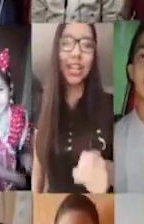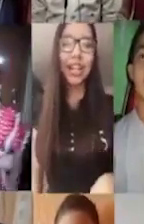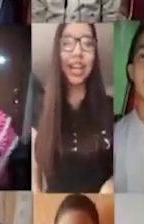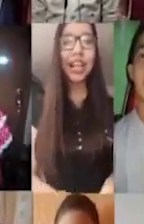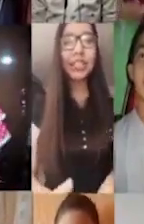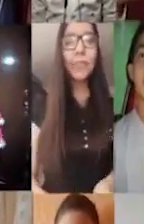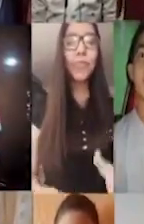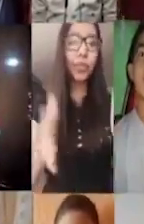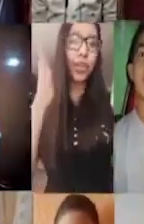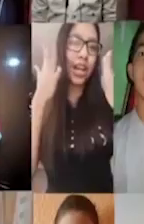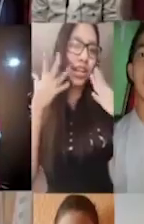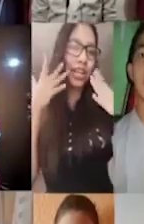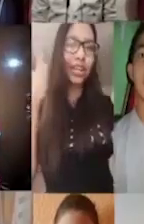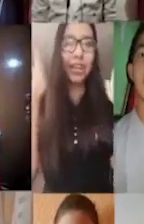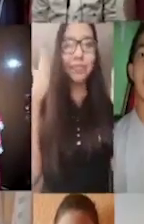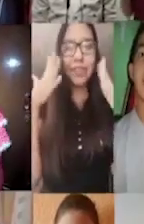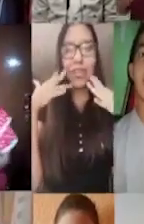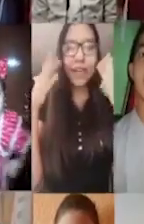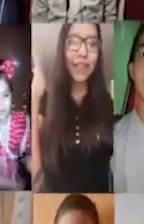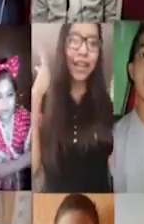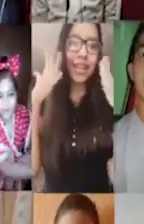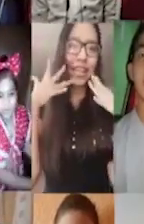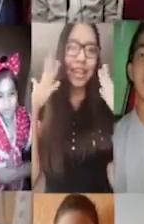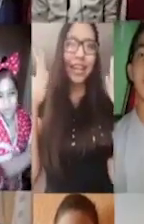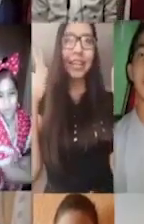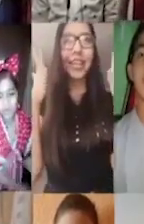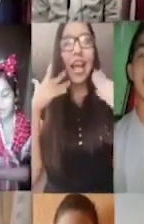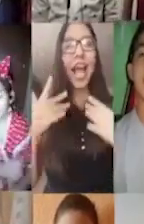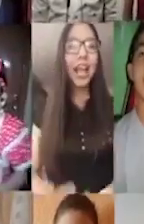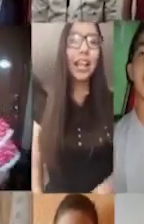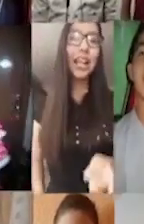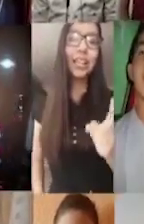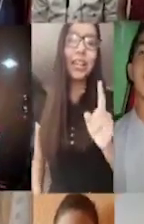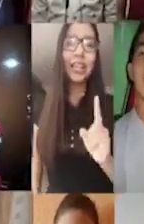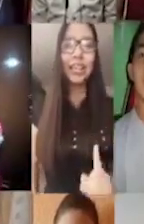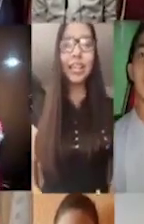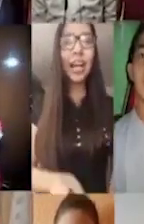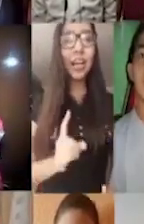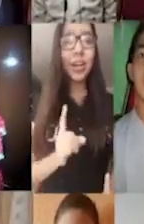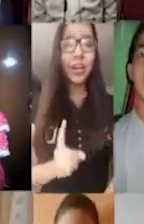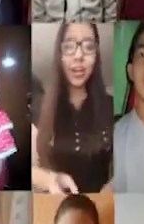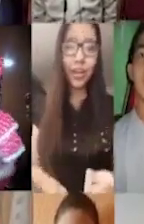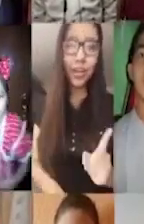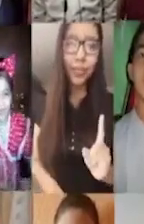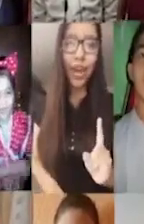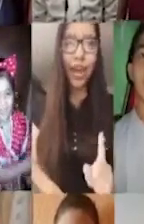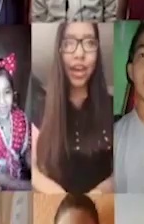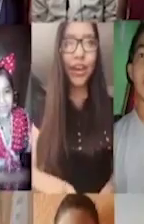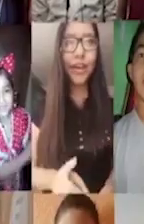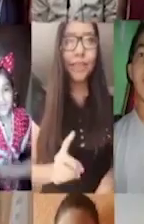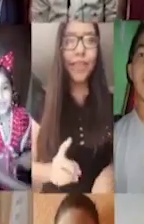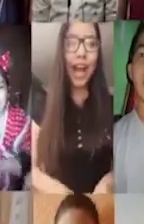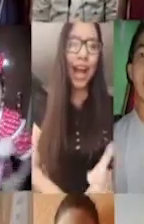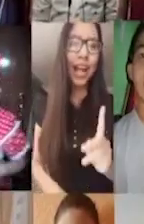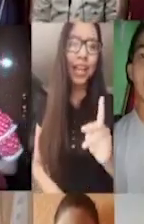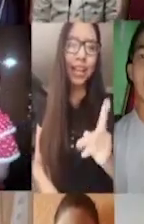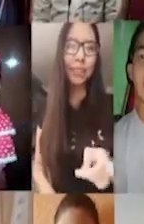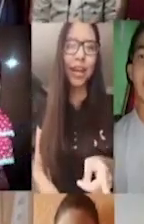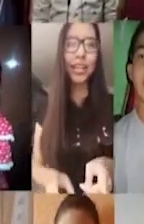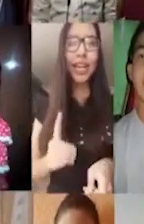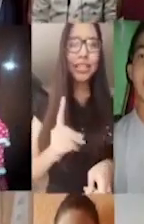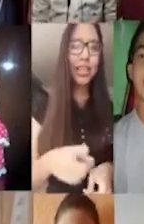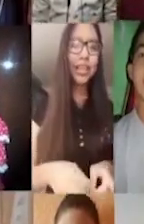blancas olas su carita podía blanquear. La negrita cucurumbe a